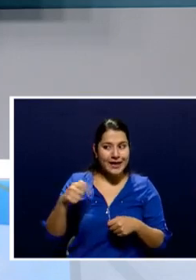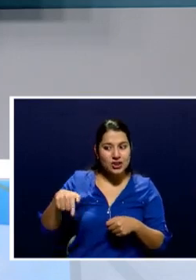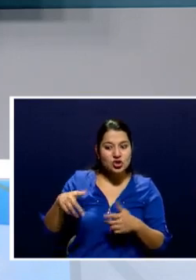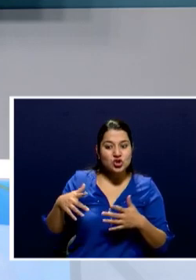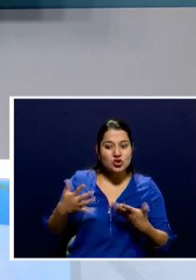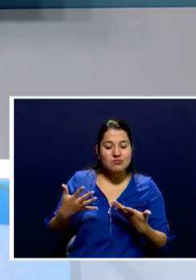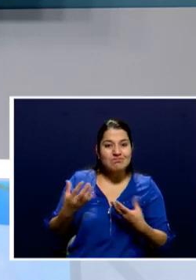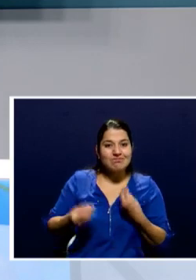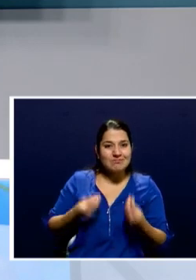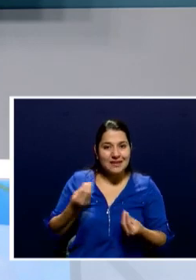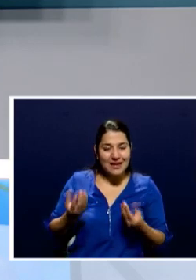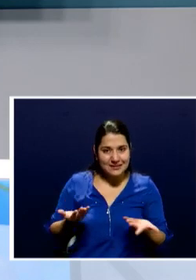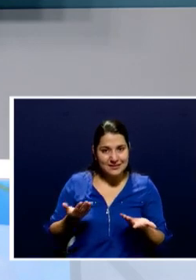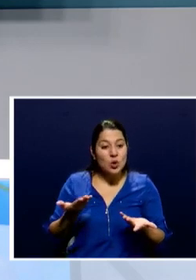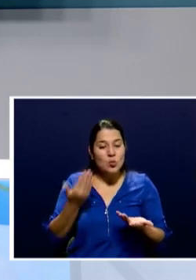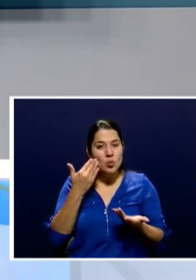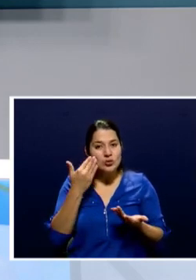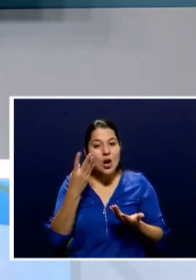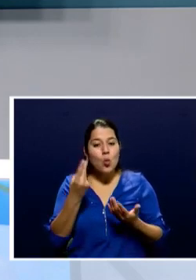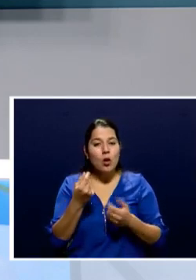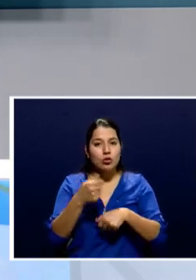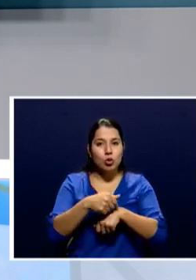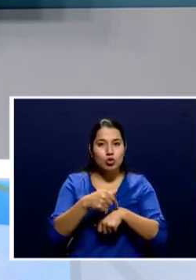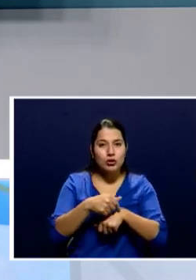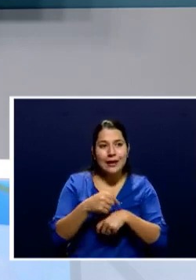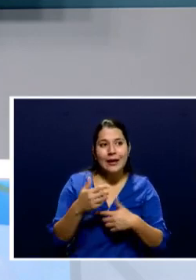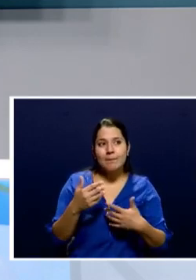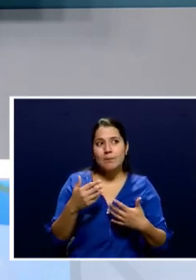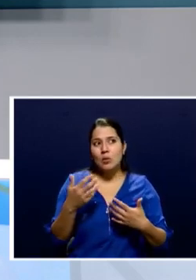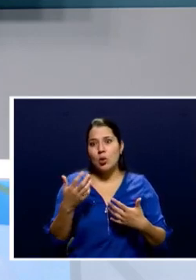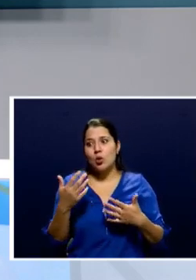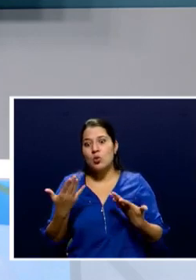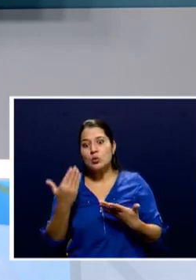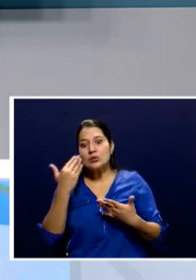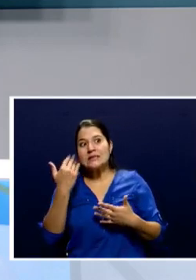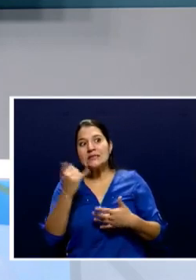seguir y cómo conectan este trámite con